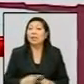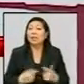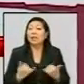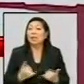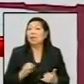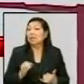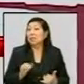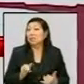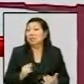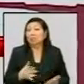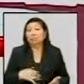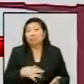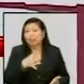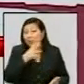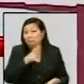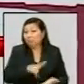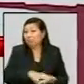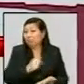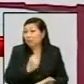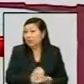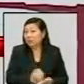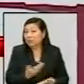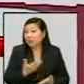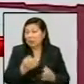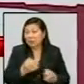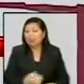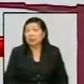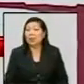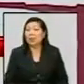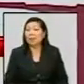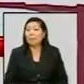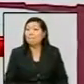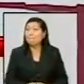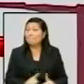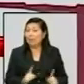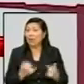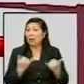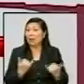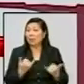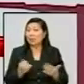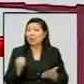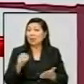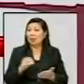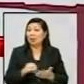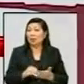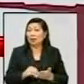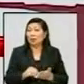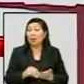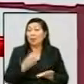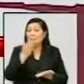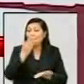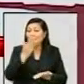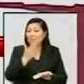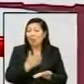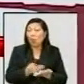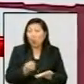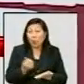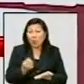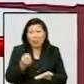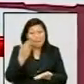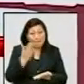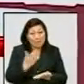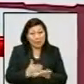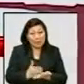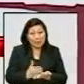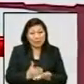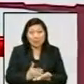yo no sé si lo aprobó o le parece correcto, pero estos implantes que cuestan la mitad de lo que cuestan